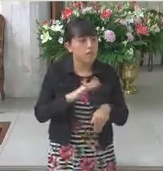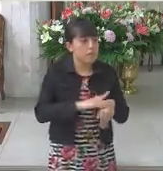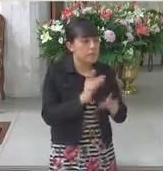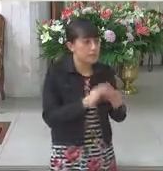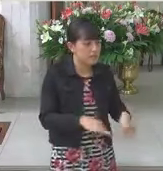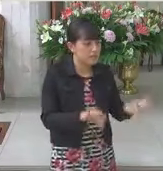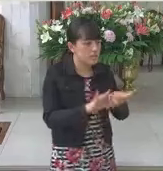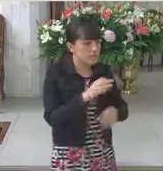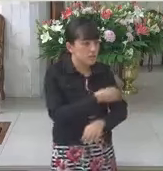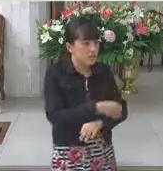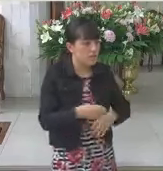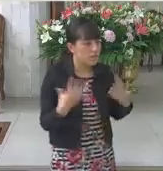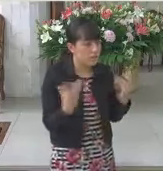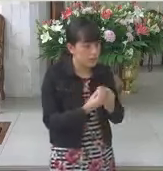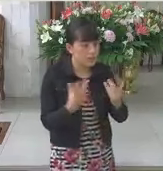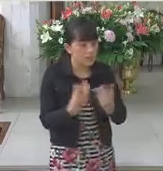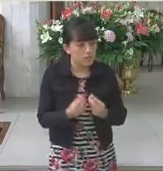mi discípulo